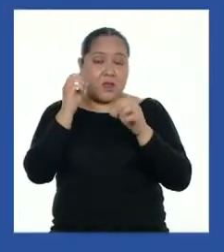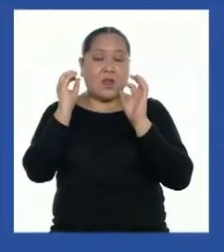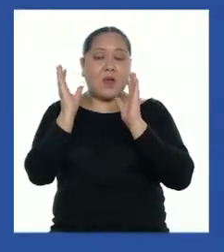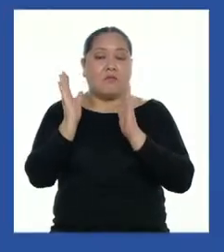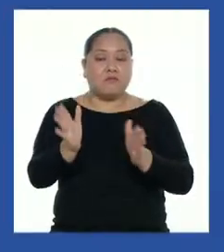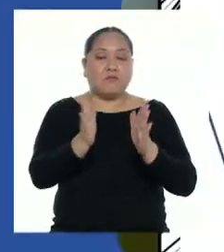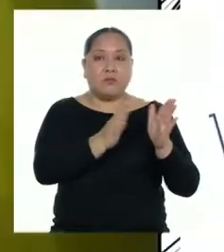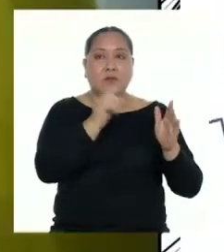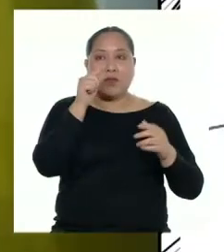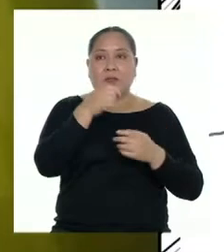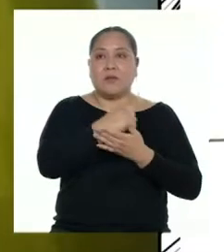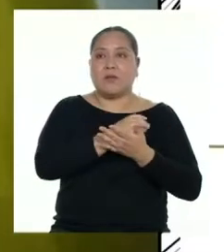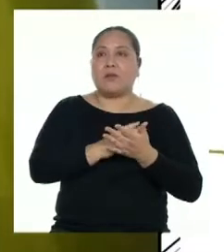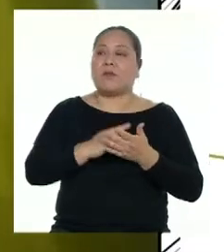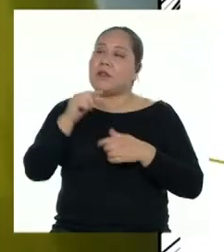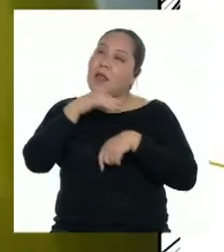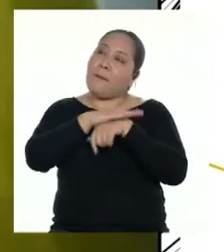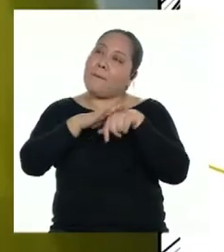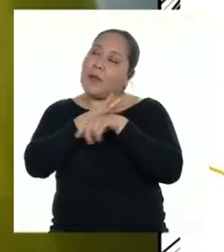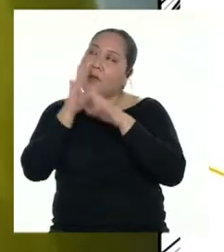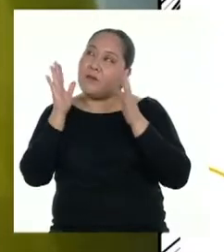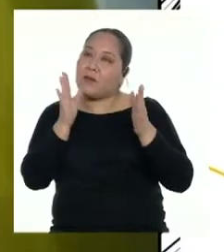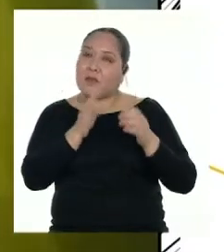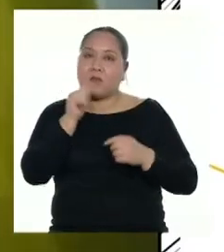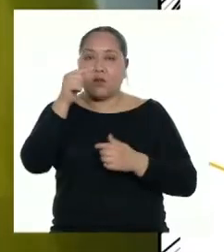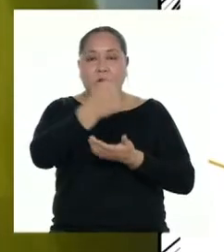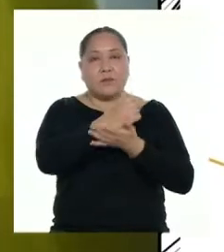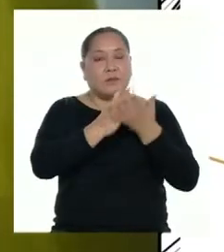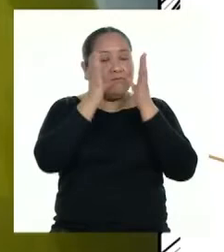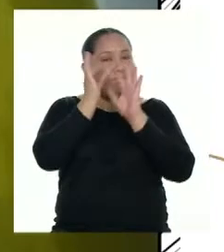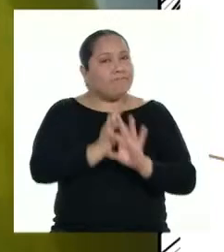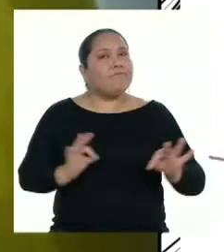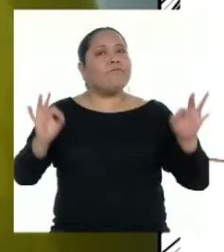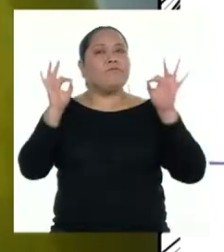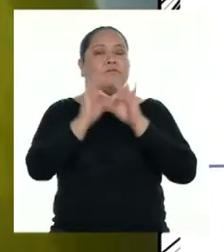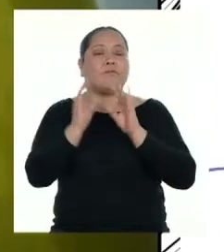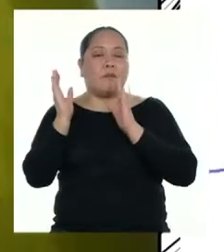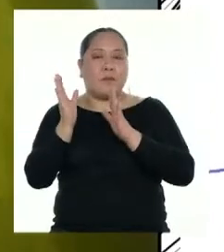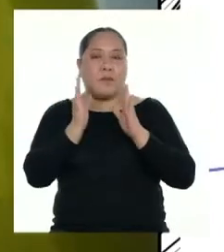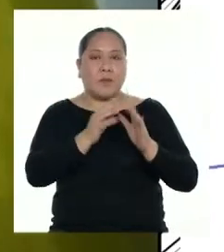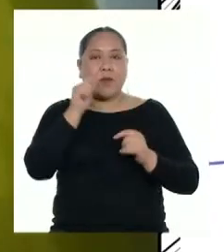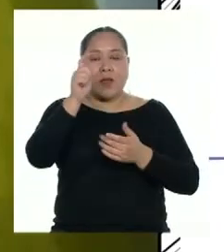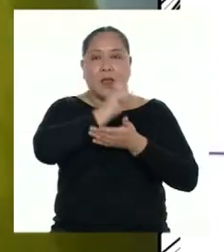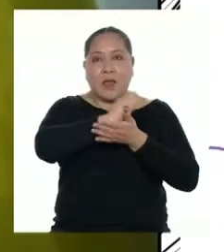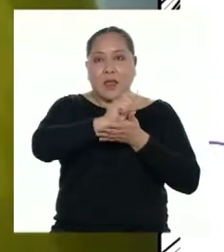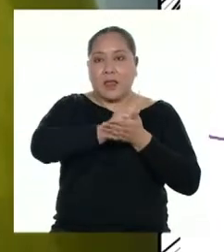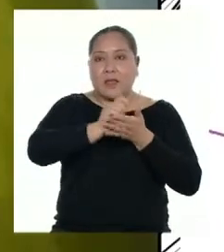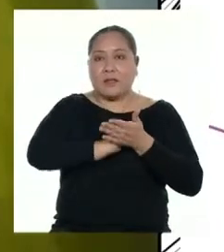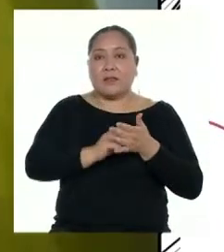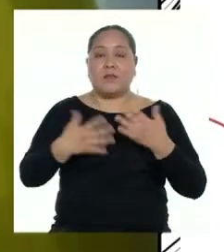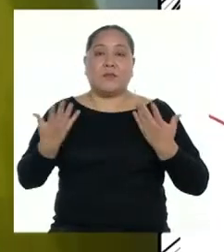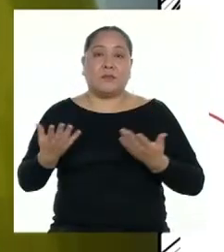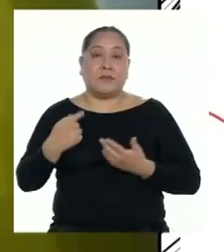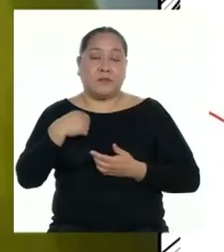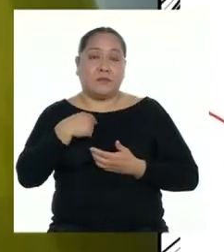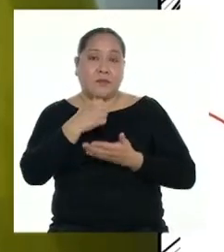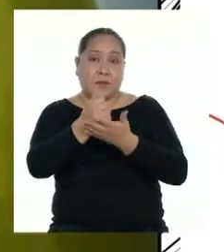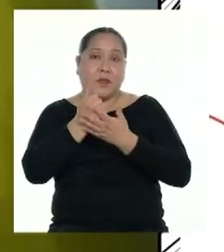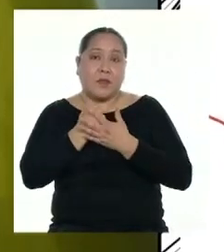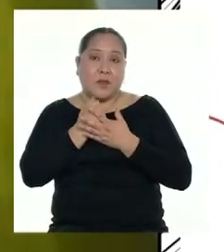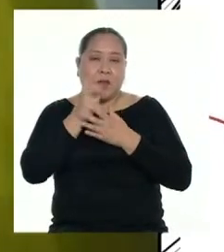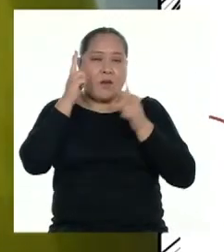parte? La planificación es una parte muy importante para la elaboración del texto, ya que me